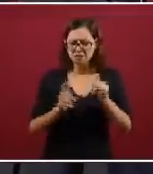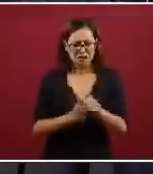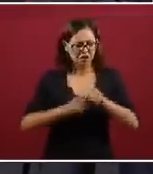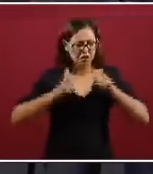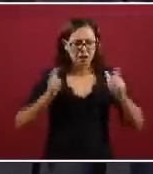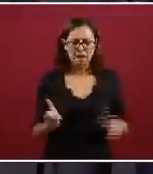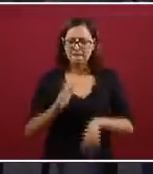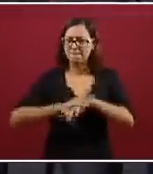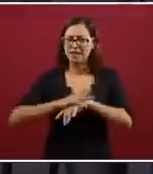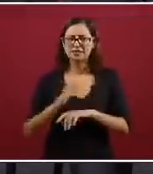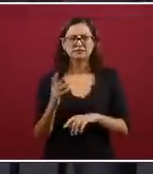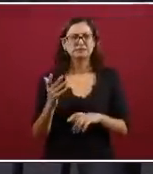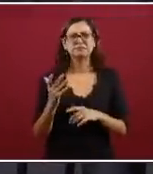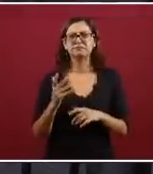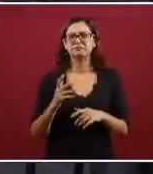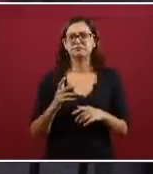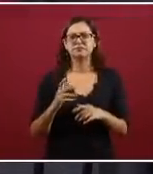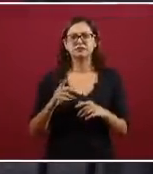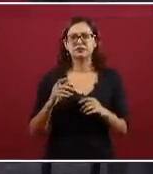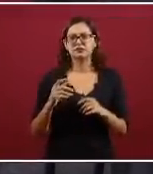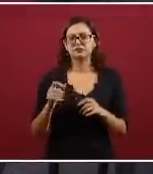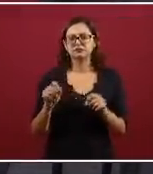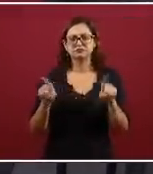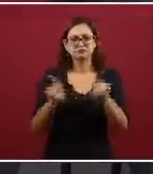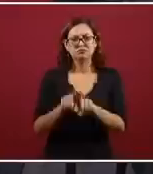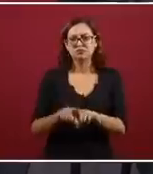igual o más que